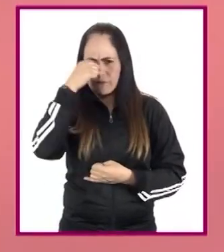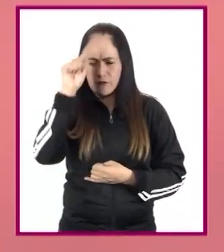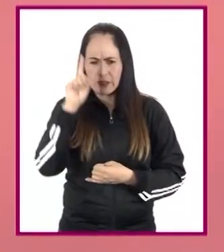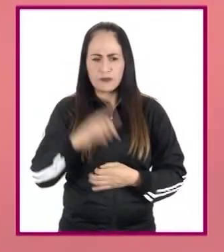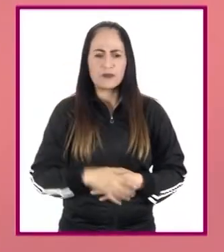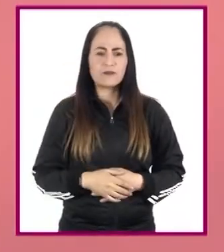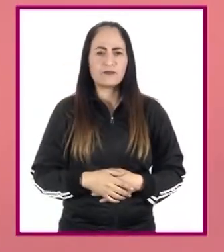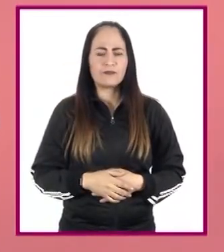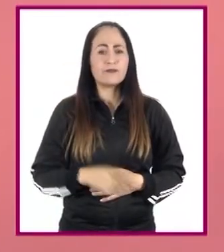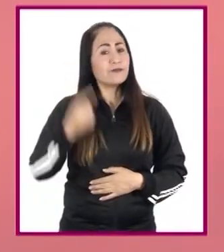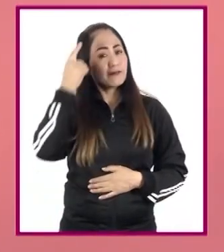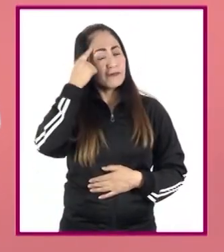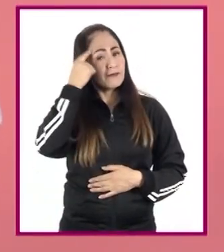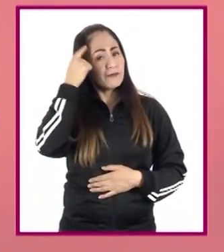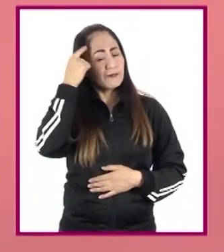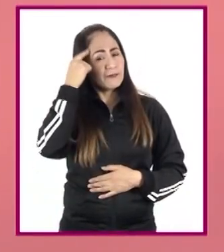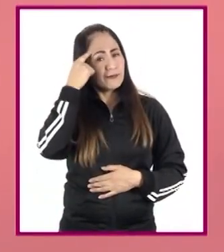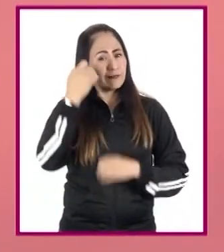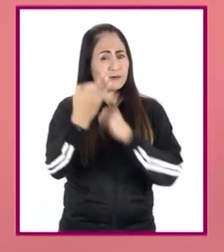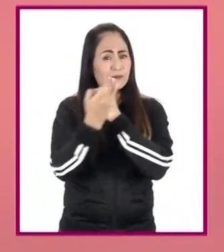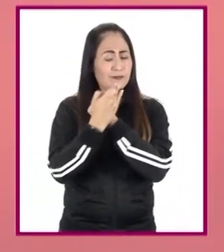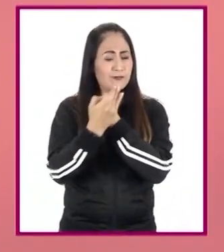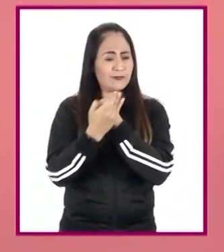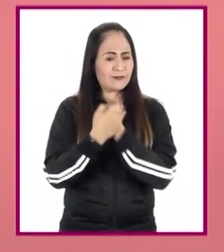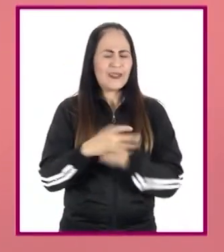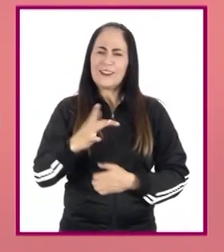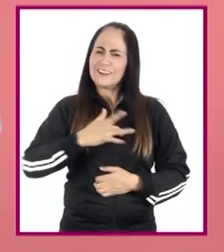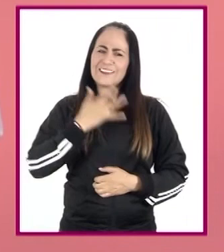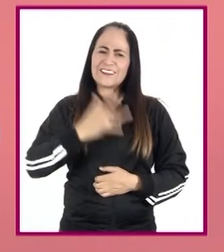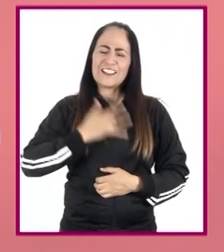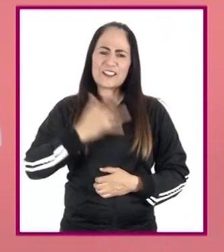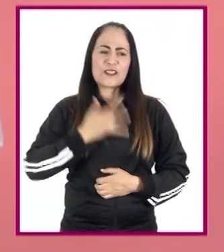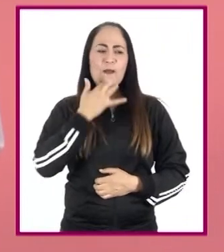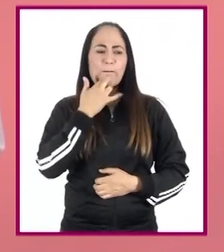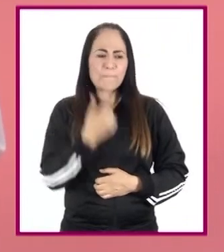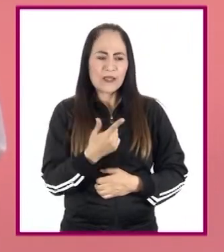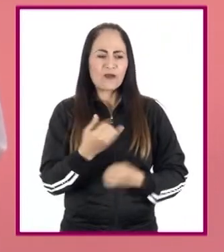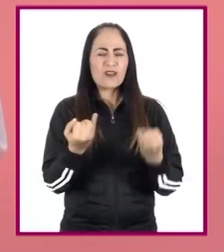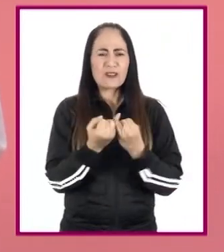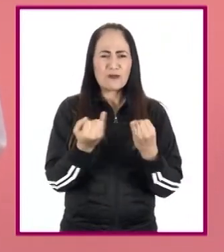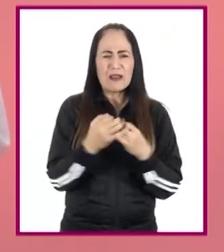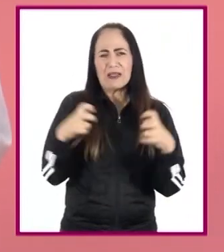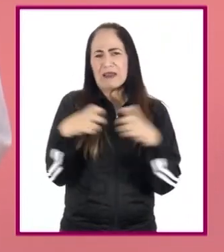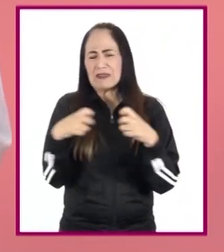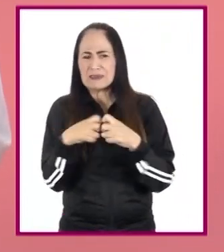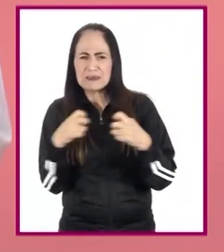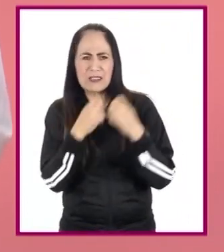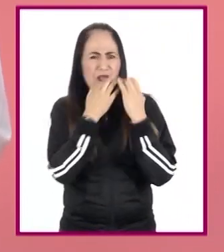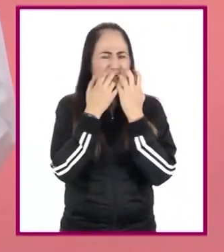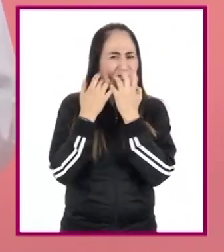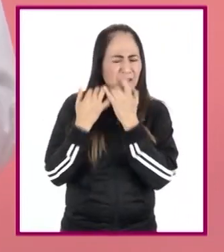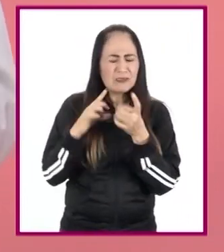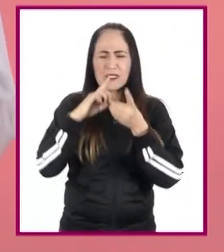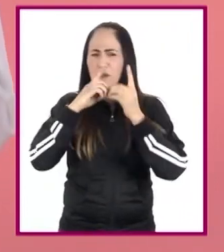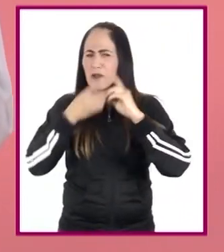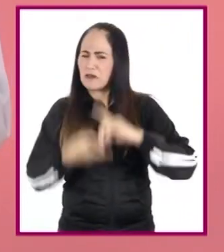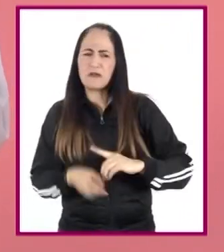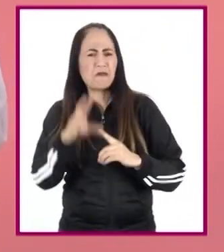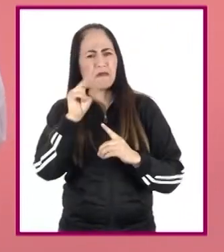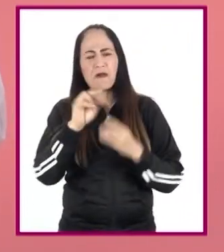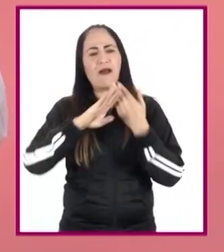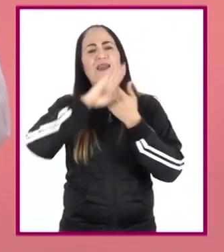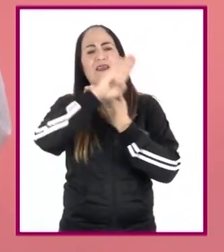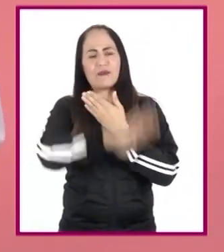Beneficios psicológicos. Mejora el estado de ánimo y disminuye el riesgo de padecer estrés, ansiedad, depresión y aumenta